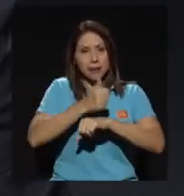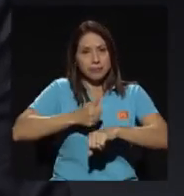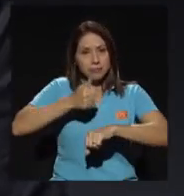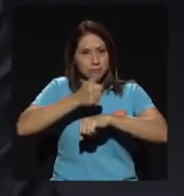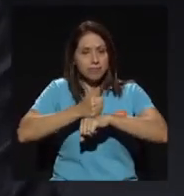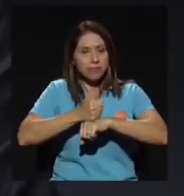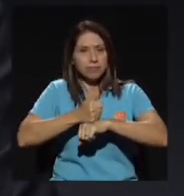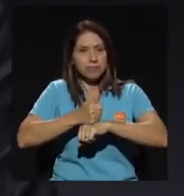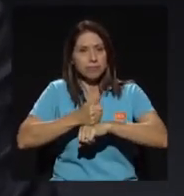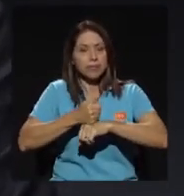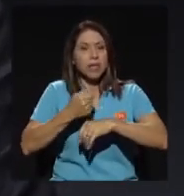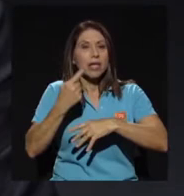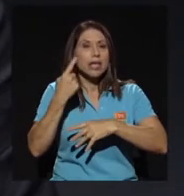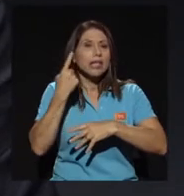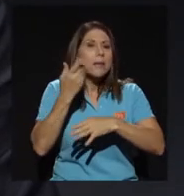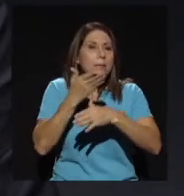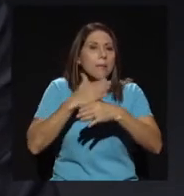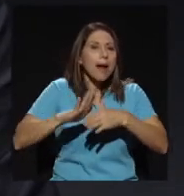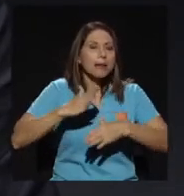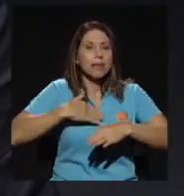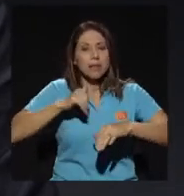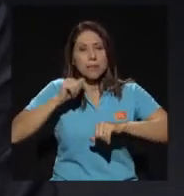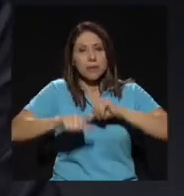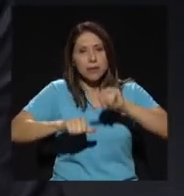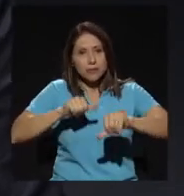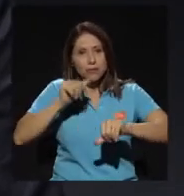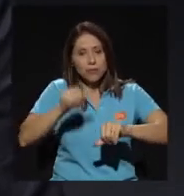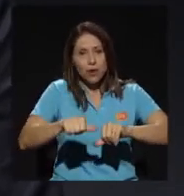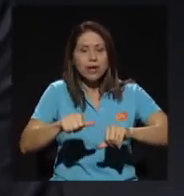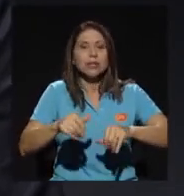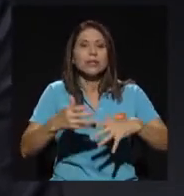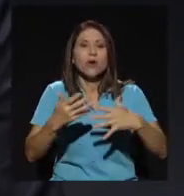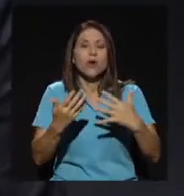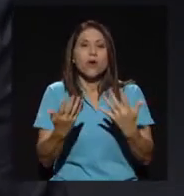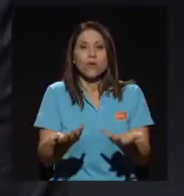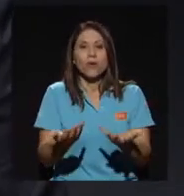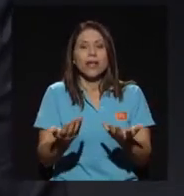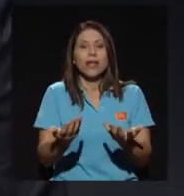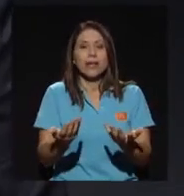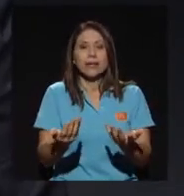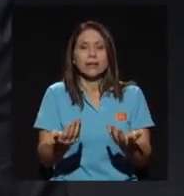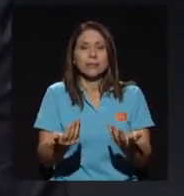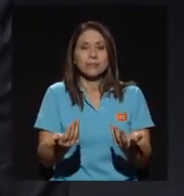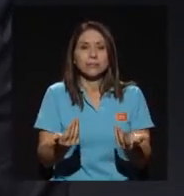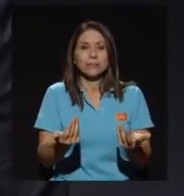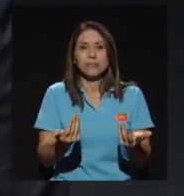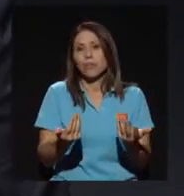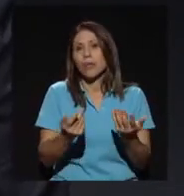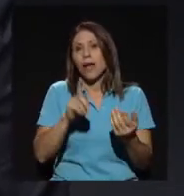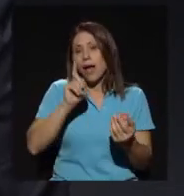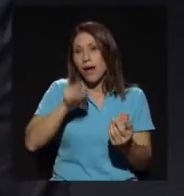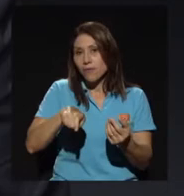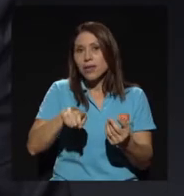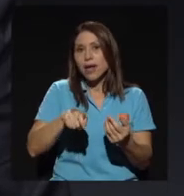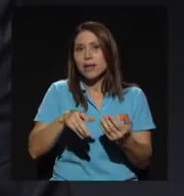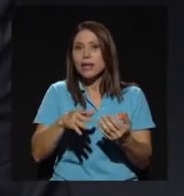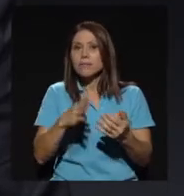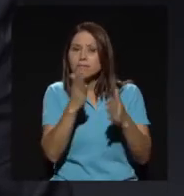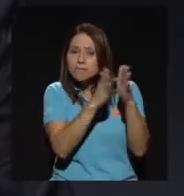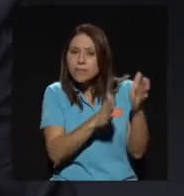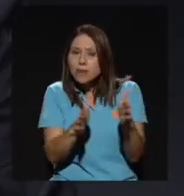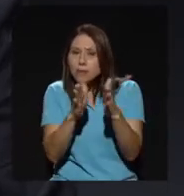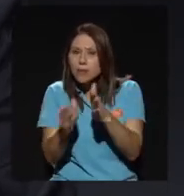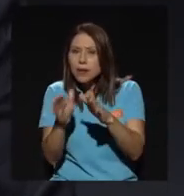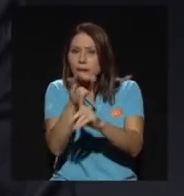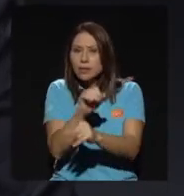parte del esfuerzo miedo desde un principio fue que había que marcar la cancha en